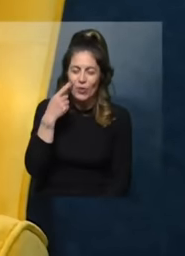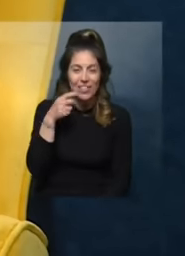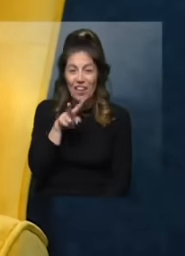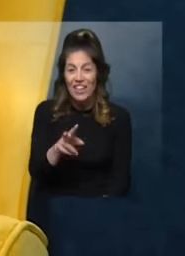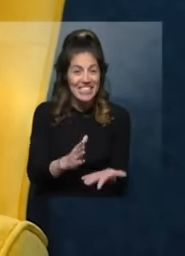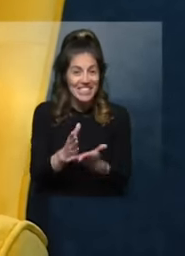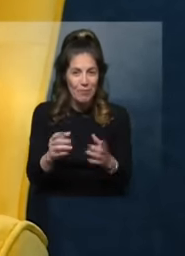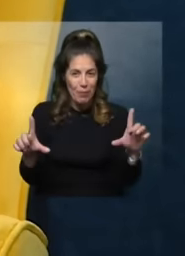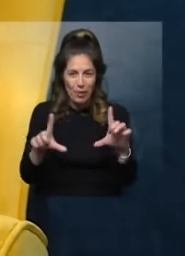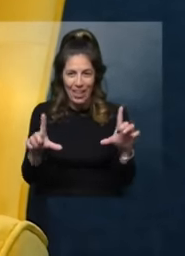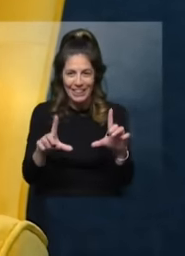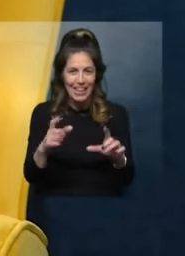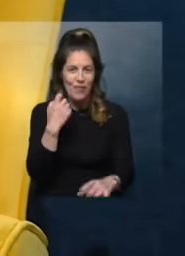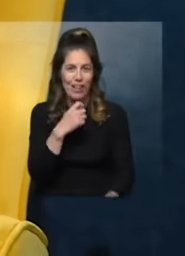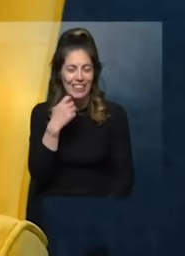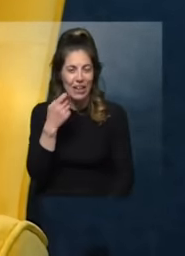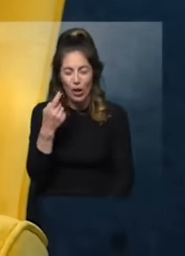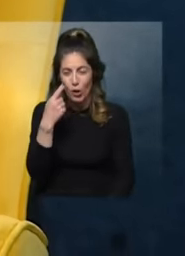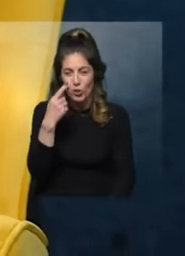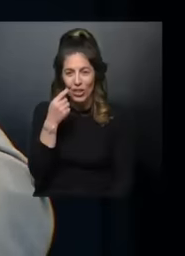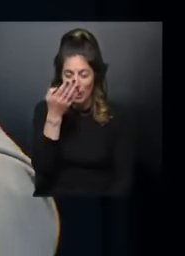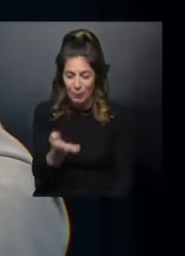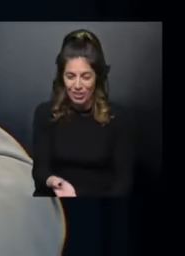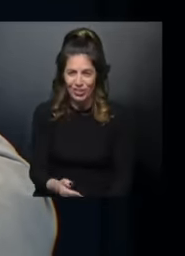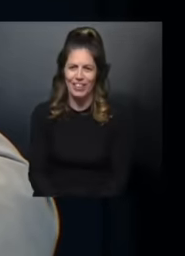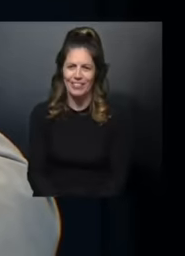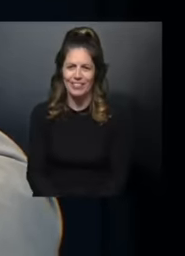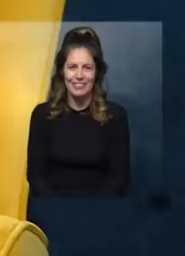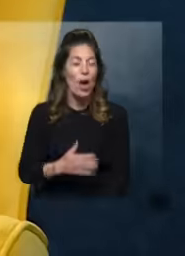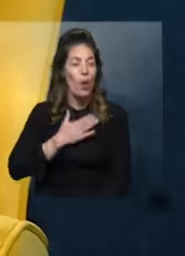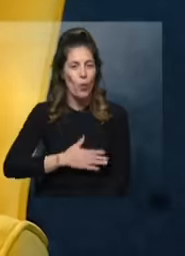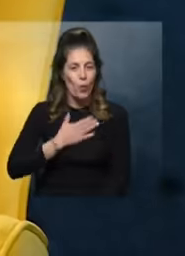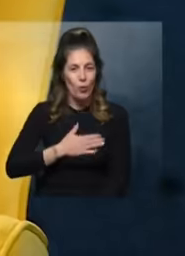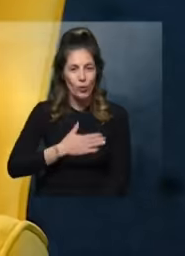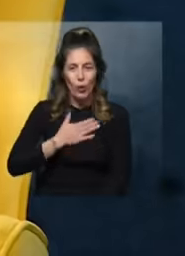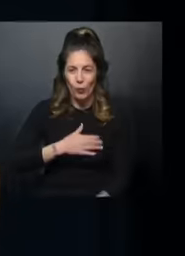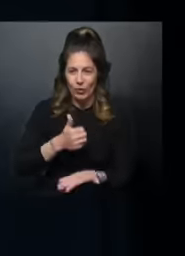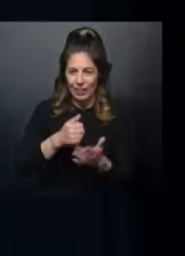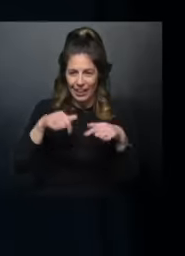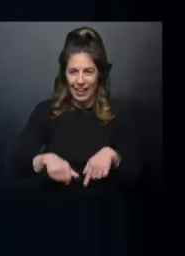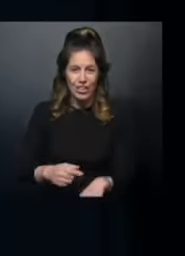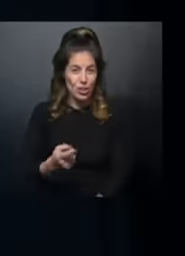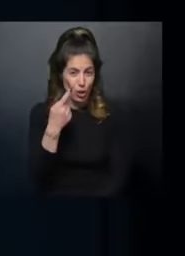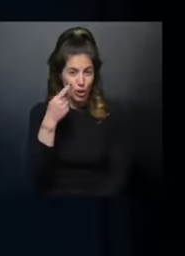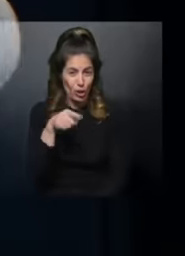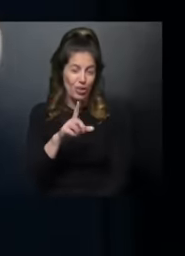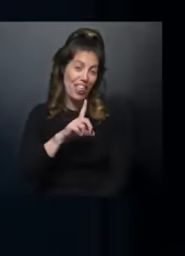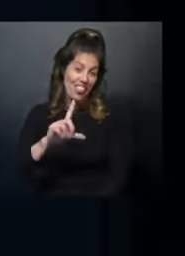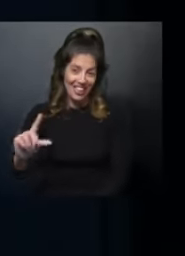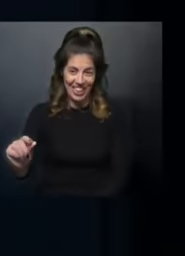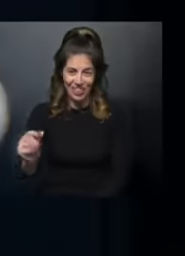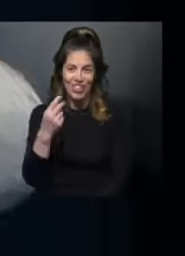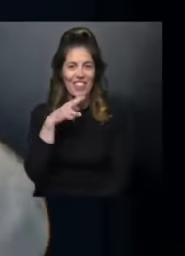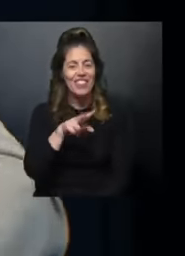pantalla y me faltaba conocerte personalmente. Bueno, y es un gusto y un gusto estar acá. Yo te he conocido de lejos, de